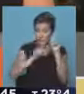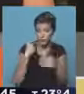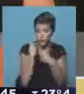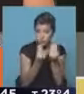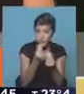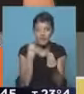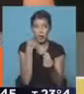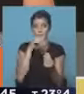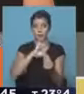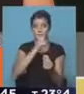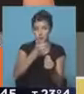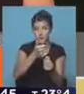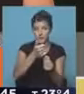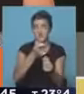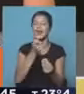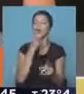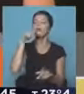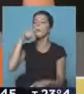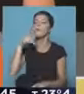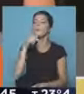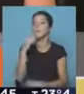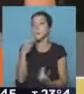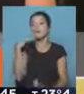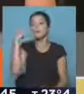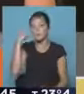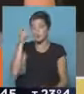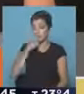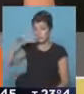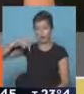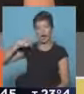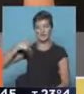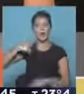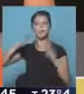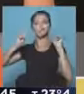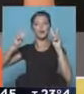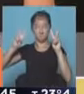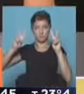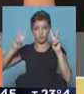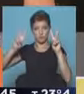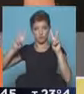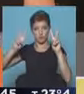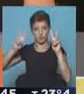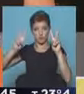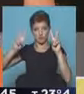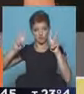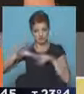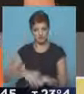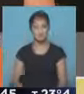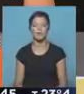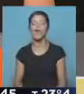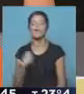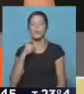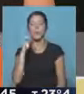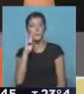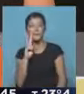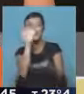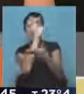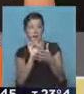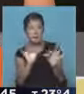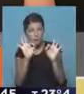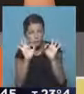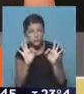más con es muy parecido a la base del peronismo acá grandes ciudades el no peronismo cuando dos mesas y el mapa grandes ciudades